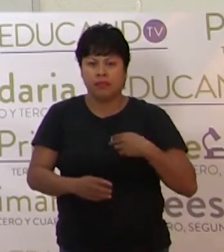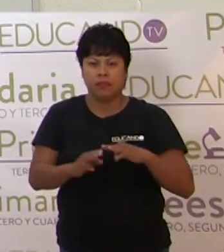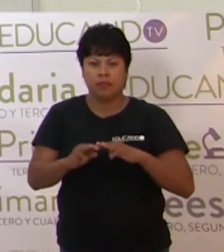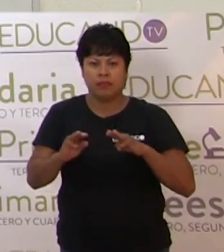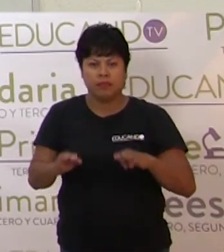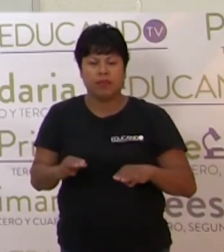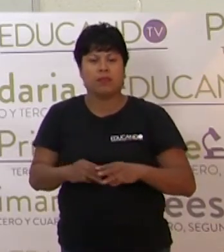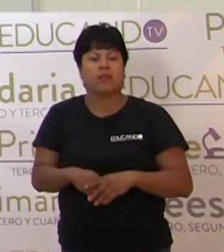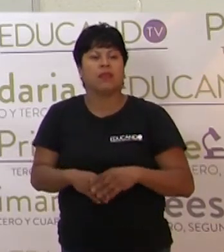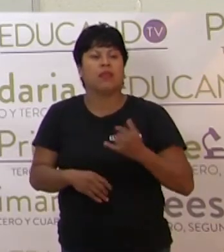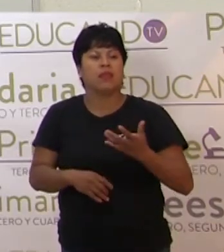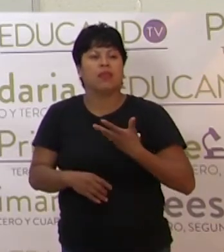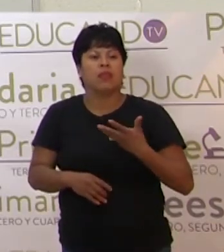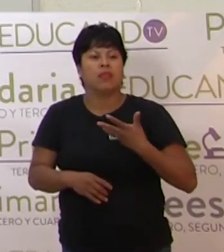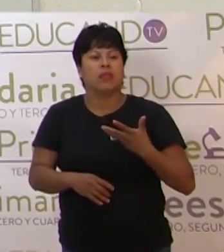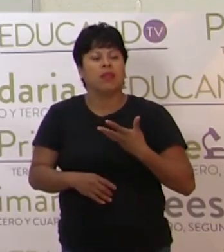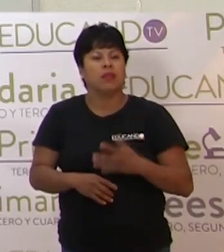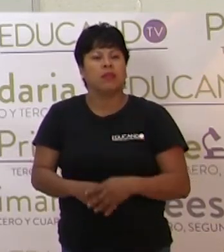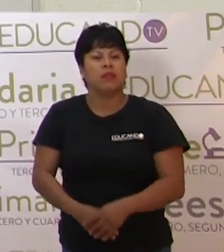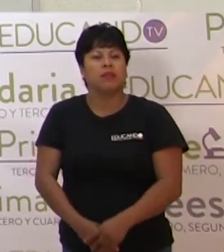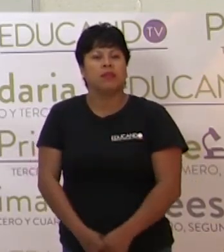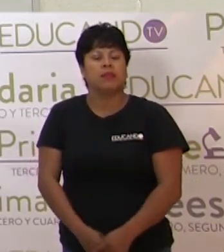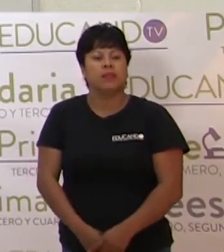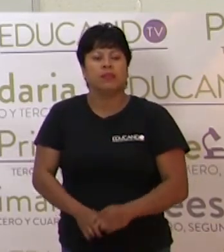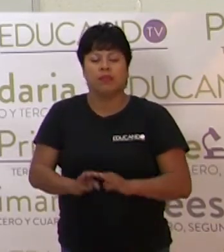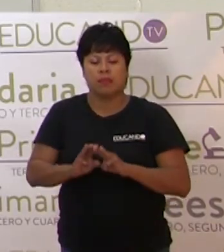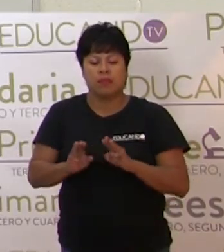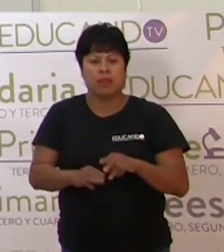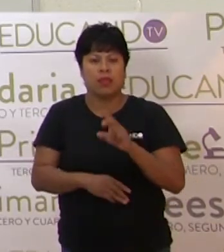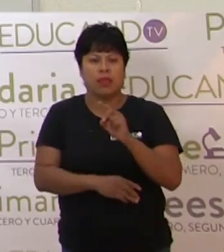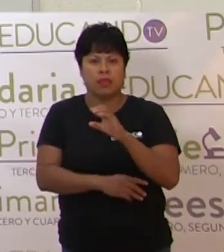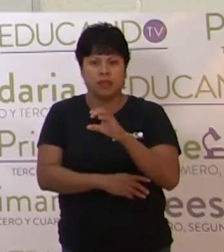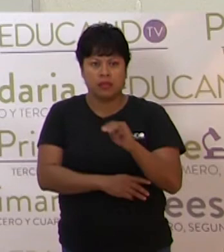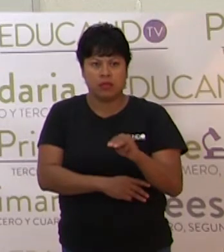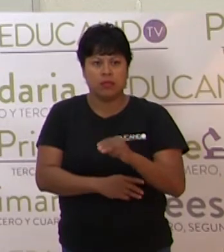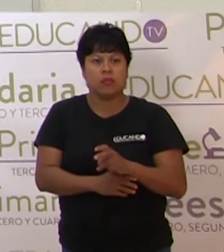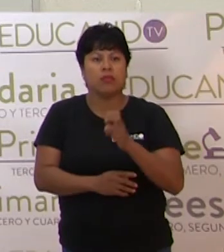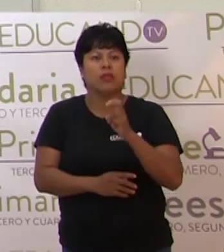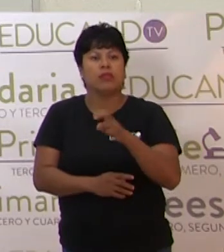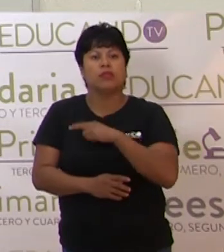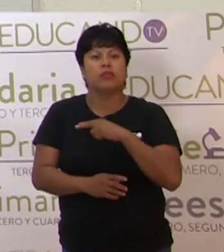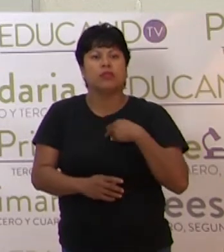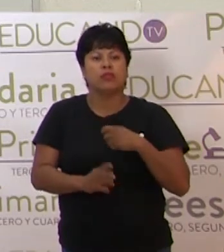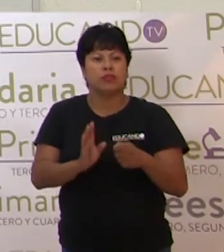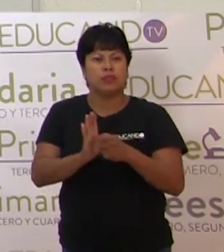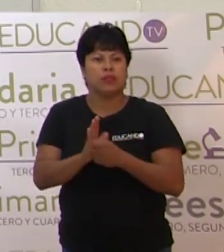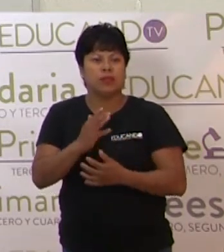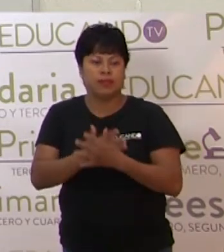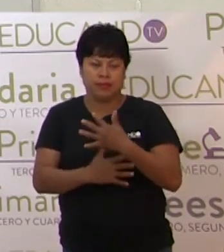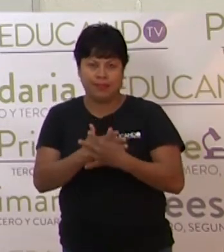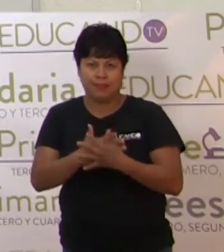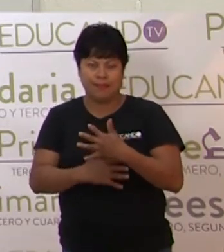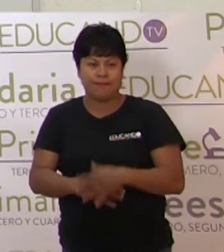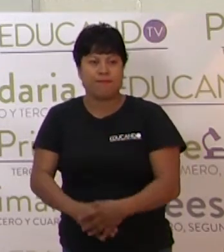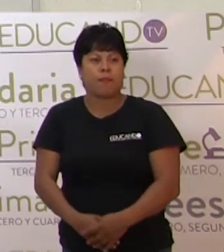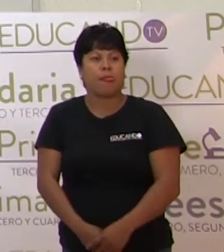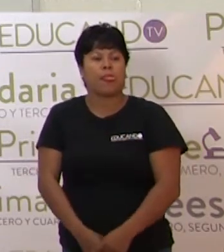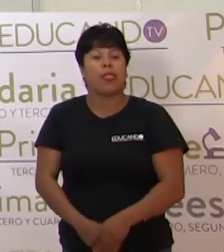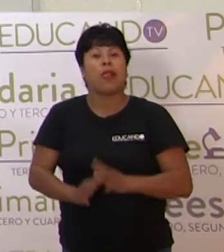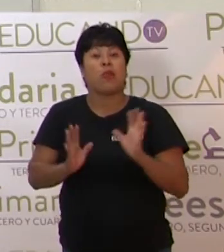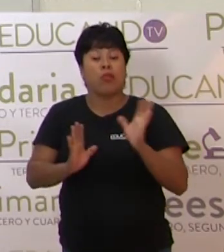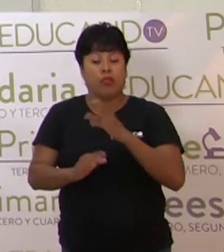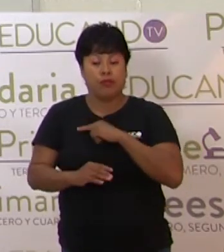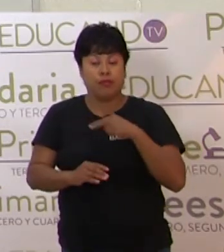y tenemos que mide 30 centímetros por lo tanto vamos a marcarlo en 15 cuando ya